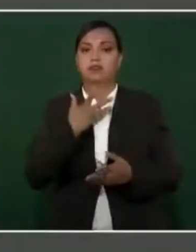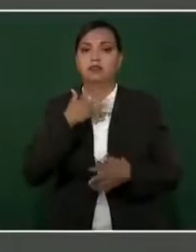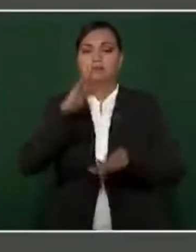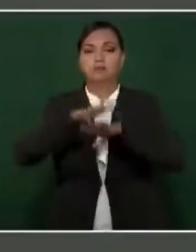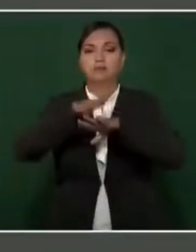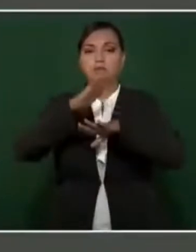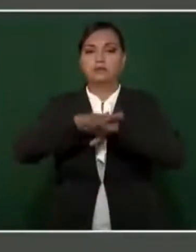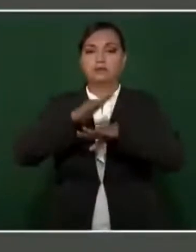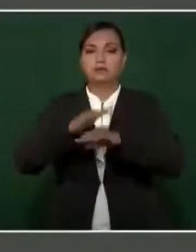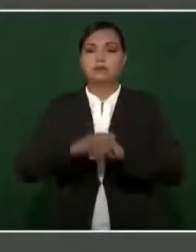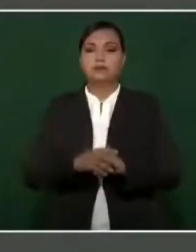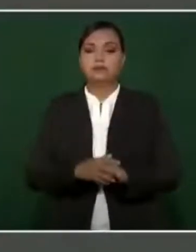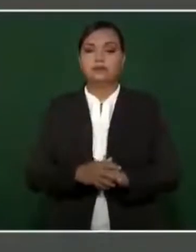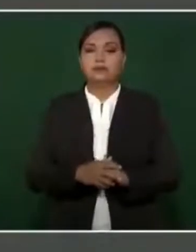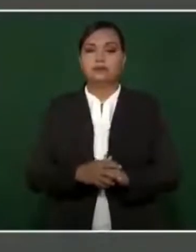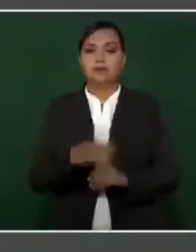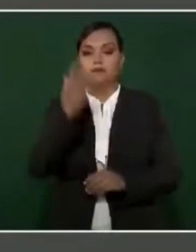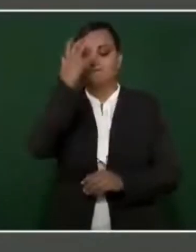vergüenza,